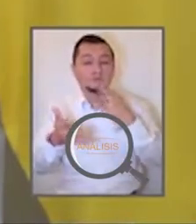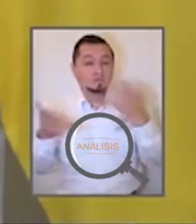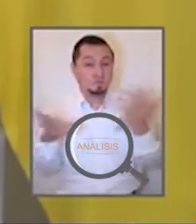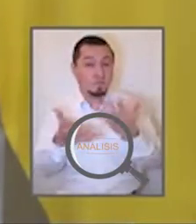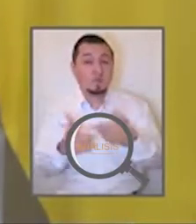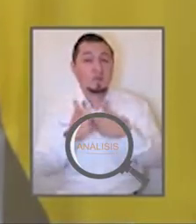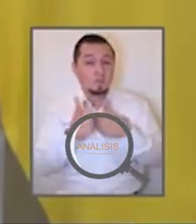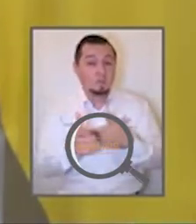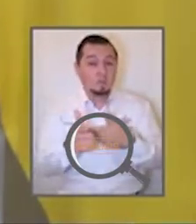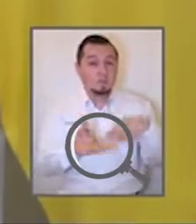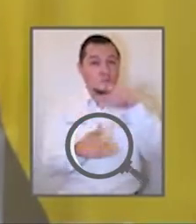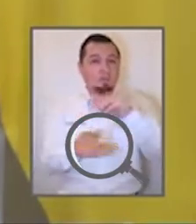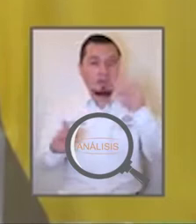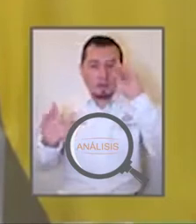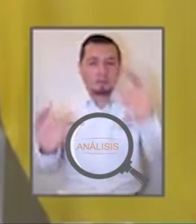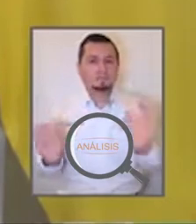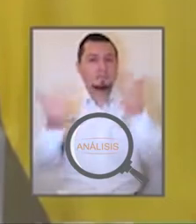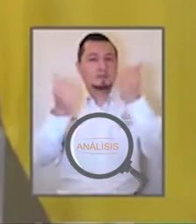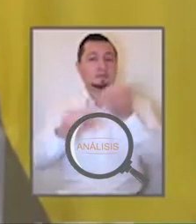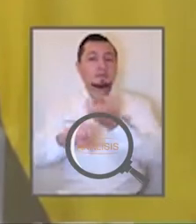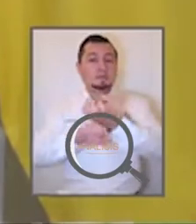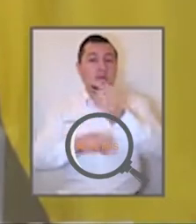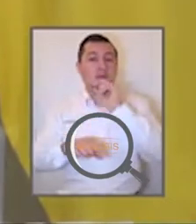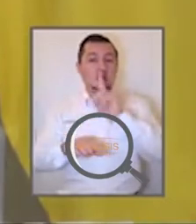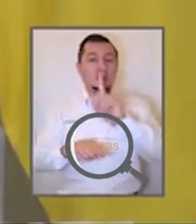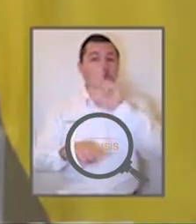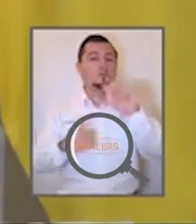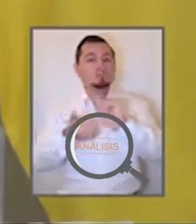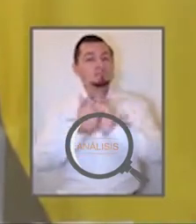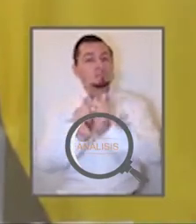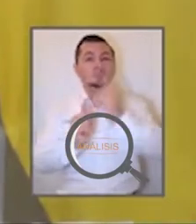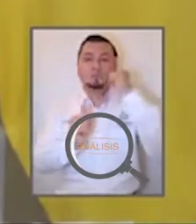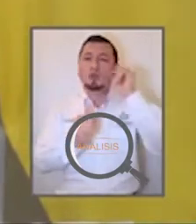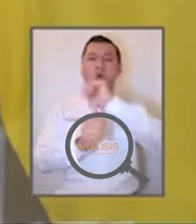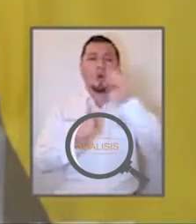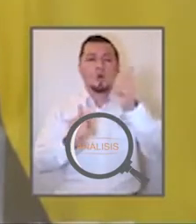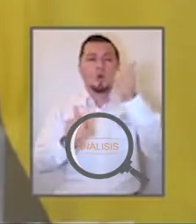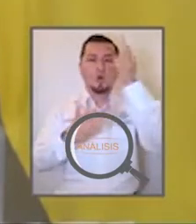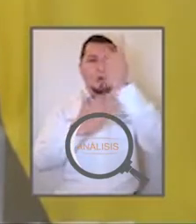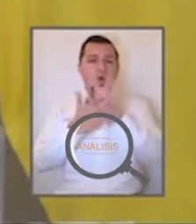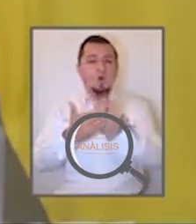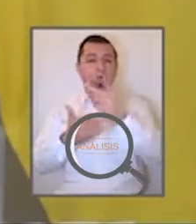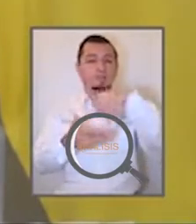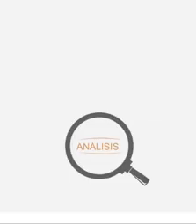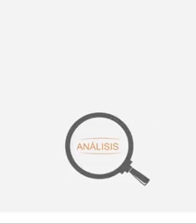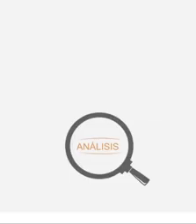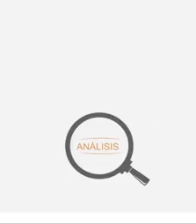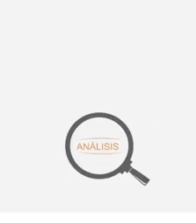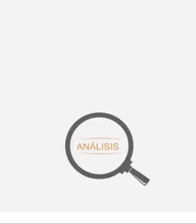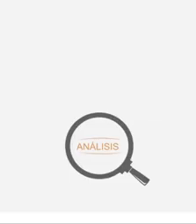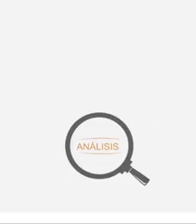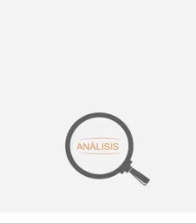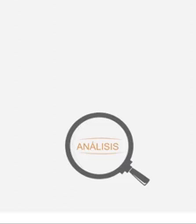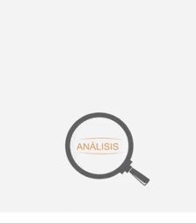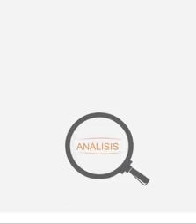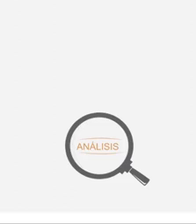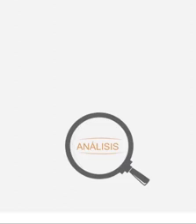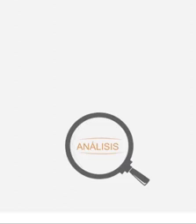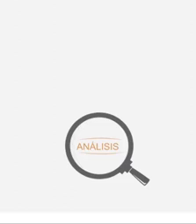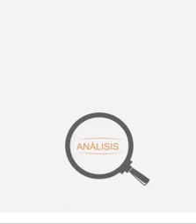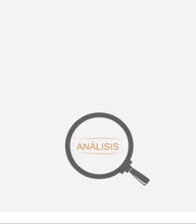usarlo, pero pues lo vamos a usar por el bien de nuestro Estado. Entonces después vendrá ya otra etapa. ...con otras